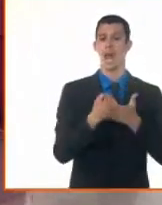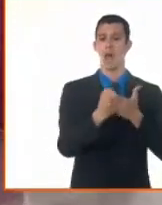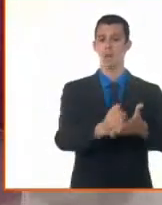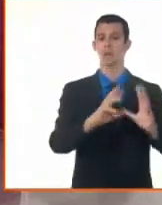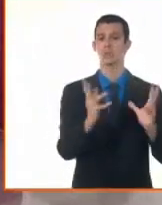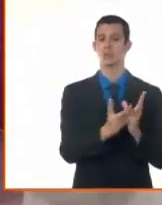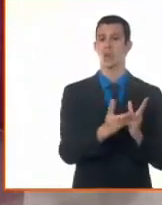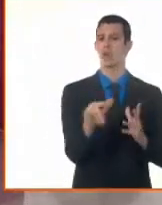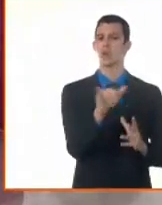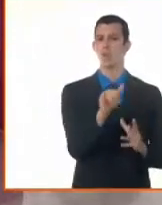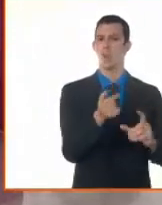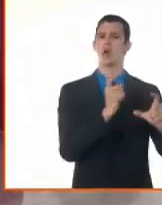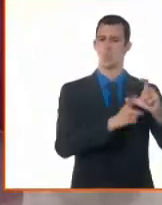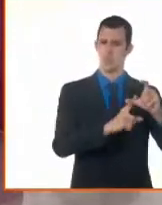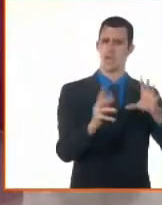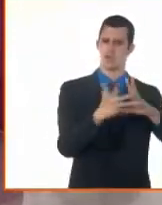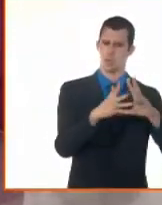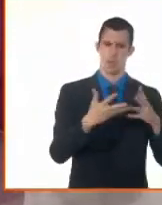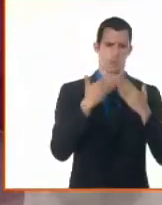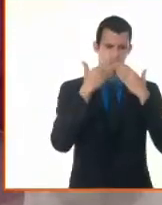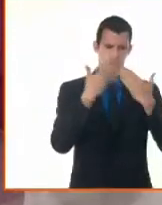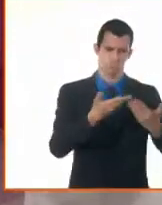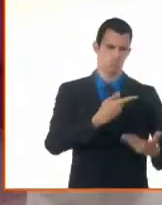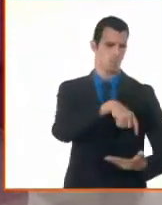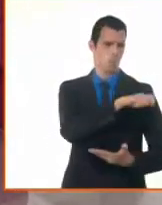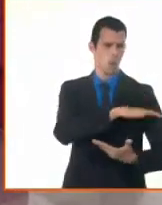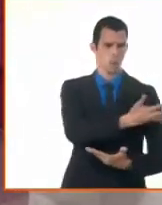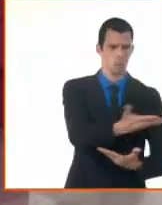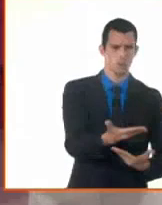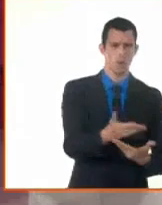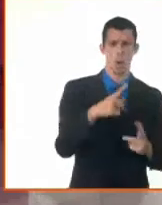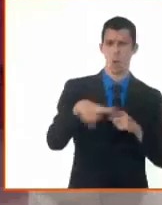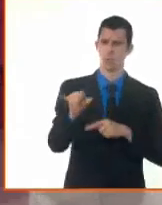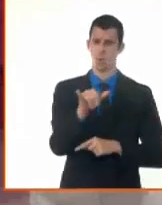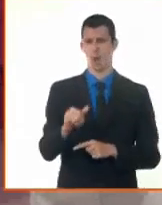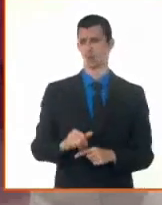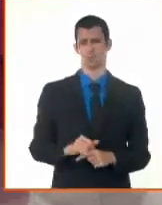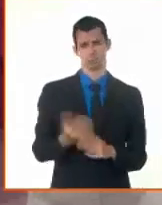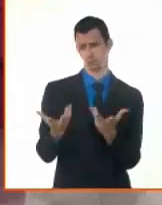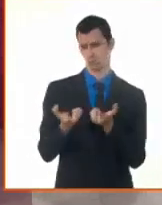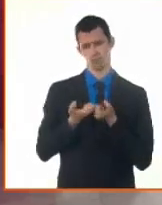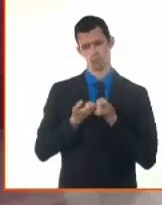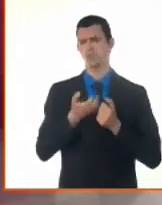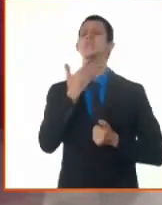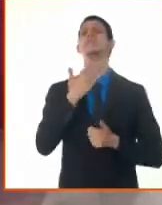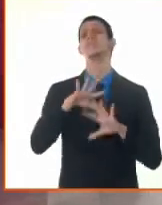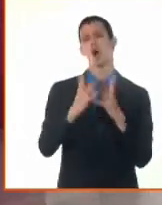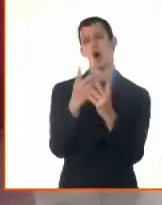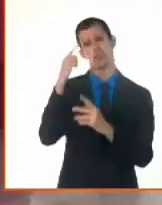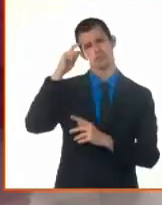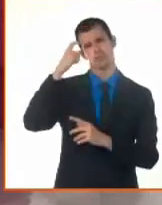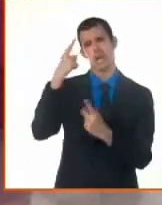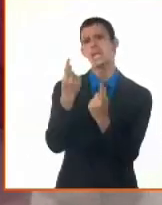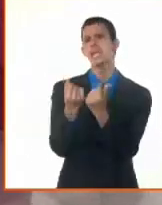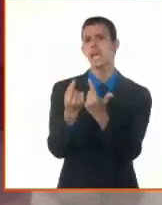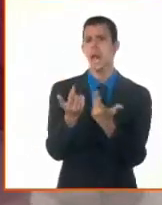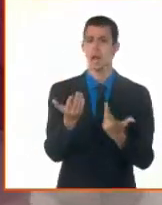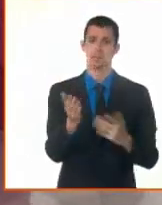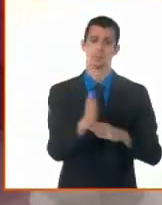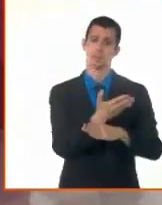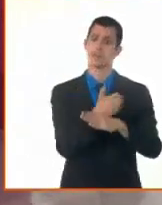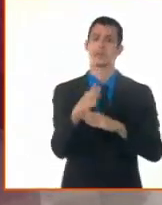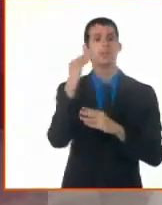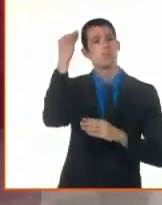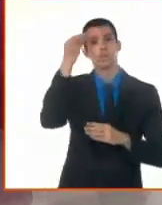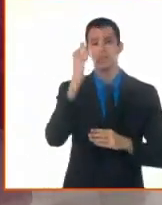izquierda y aún así llegó a producirse determinados acuerdos Como por ejemplo la declaración de América Latina y